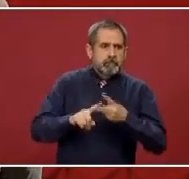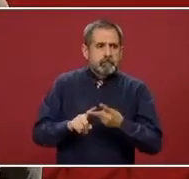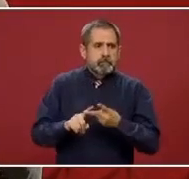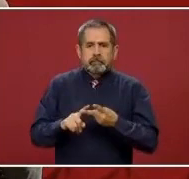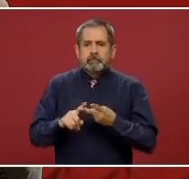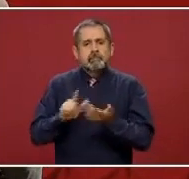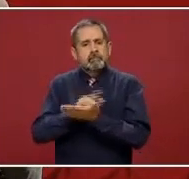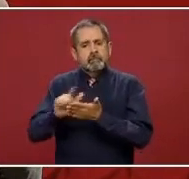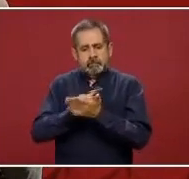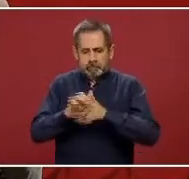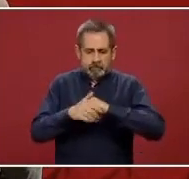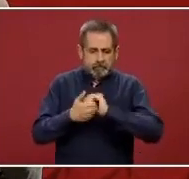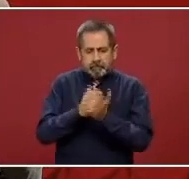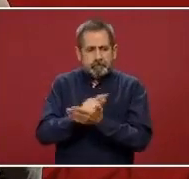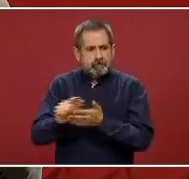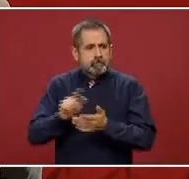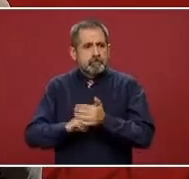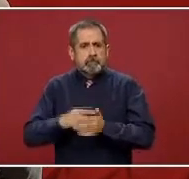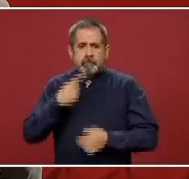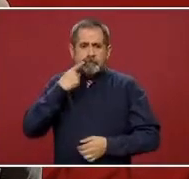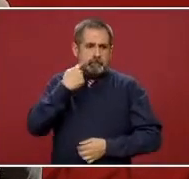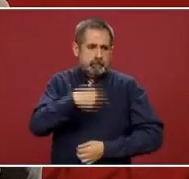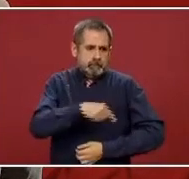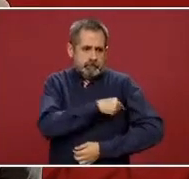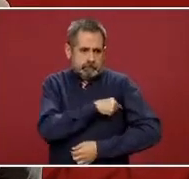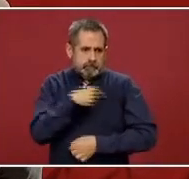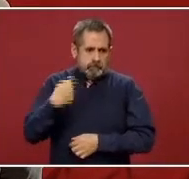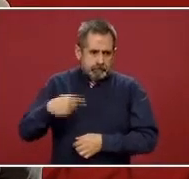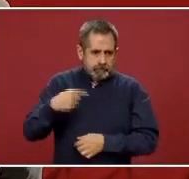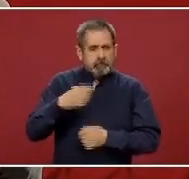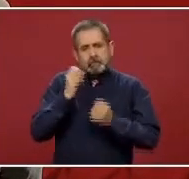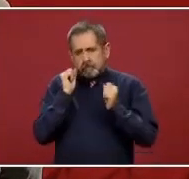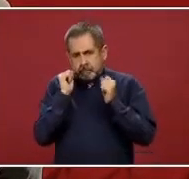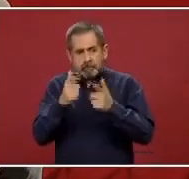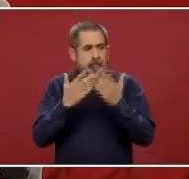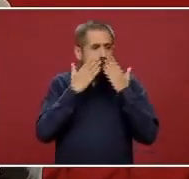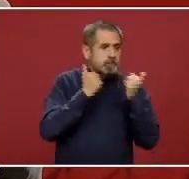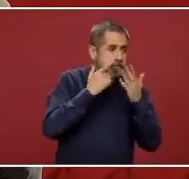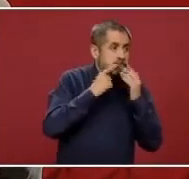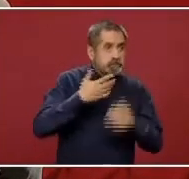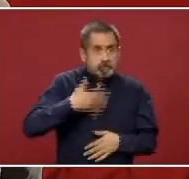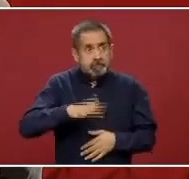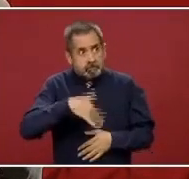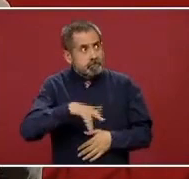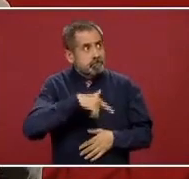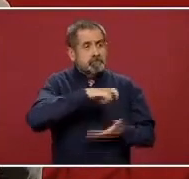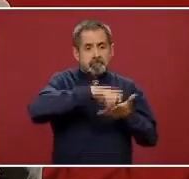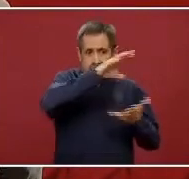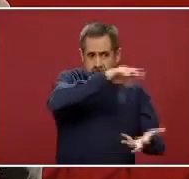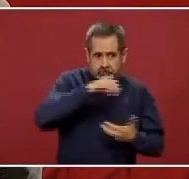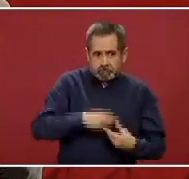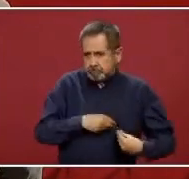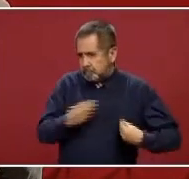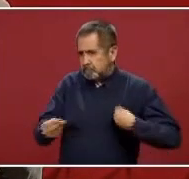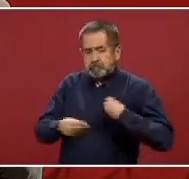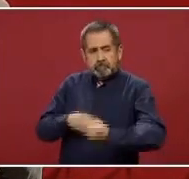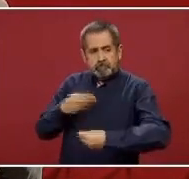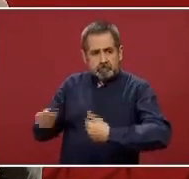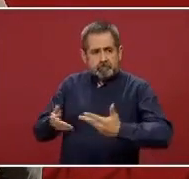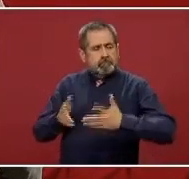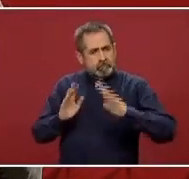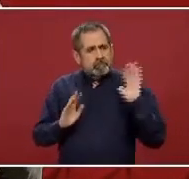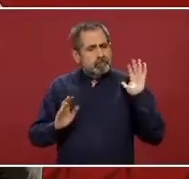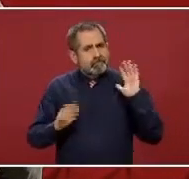antiséptico bacteriano, un termómetro, aunque están escasos en el mercado, estamos buscando los termómetros. Entonces, estamos